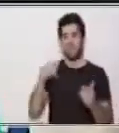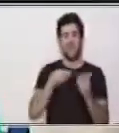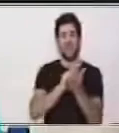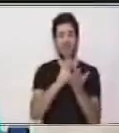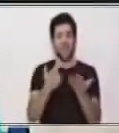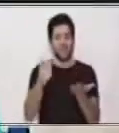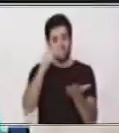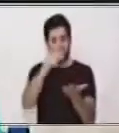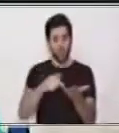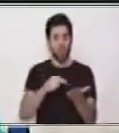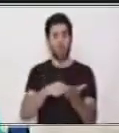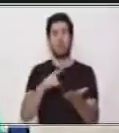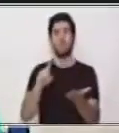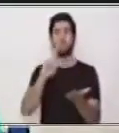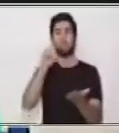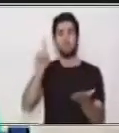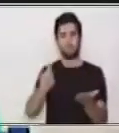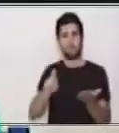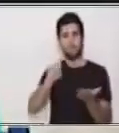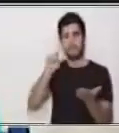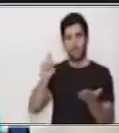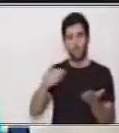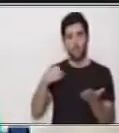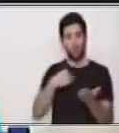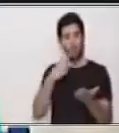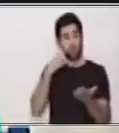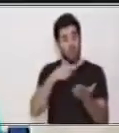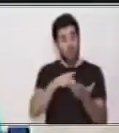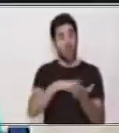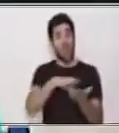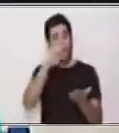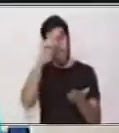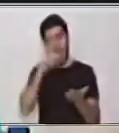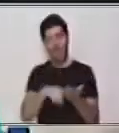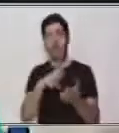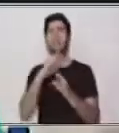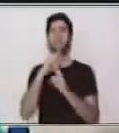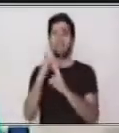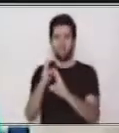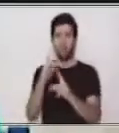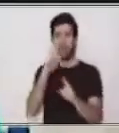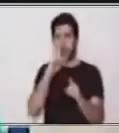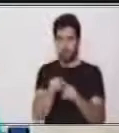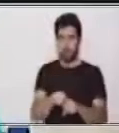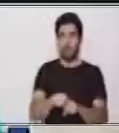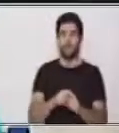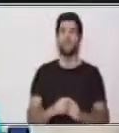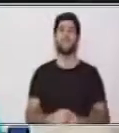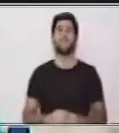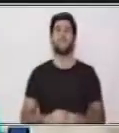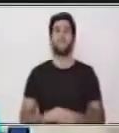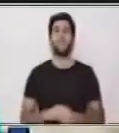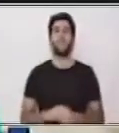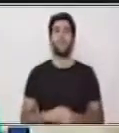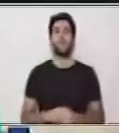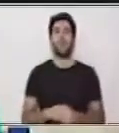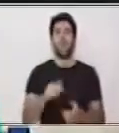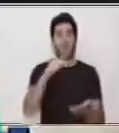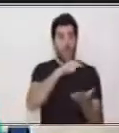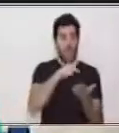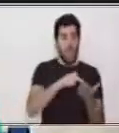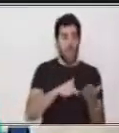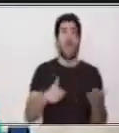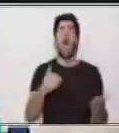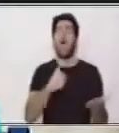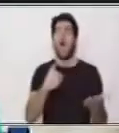aparecen en la página 75 de tu libro, cuando aparece sólidos geométricos. Así que ahí aparecen algunas